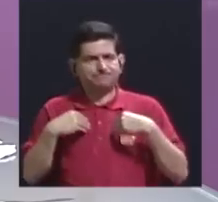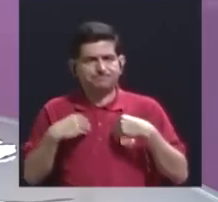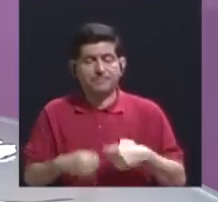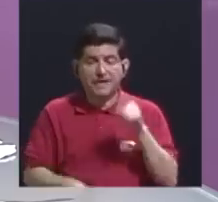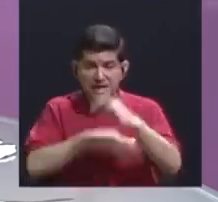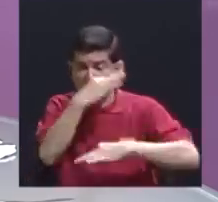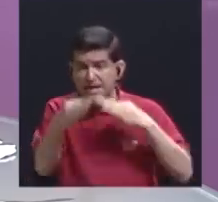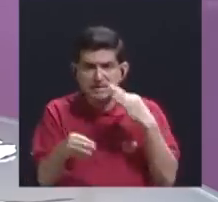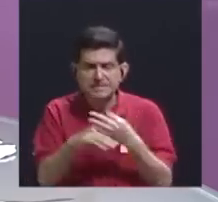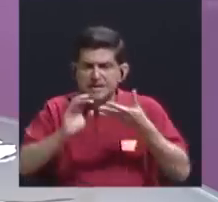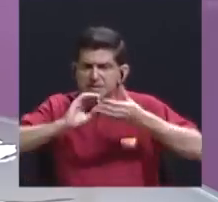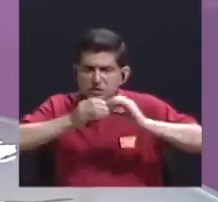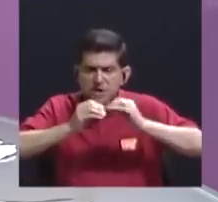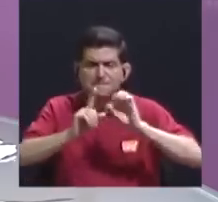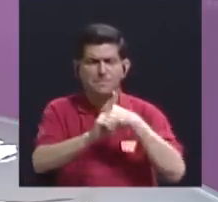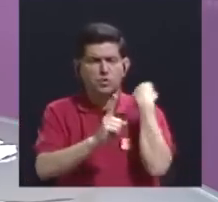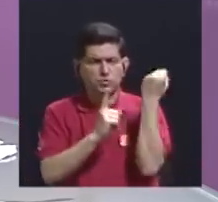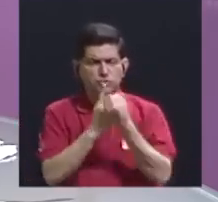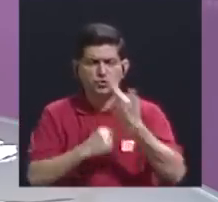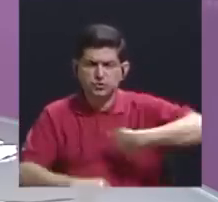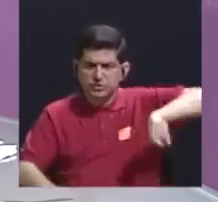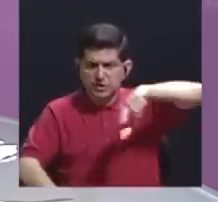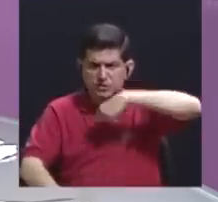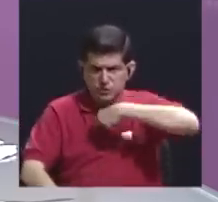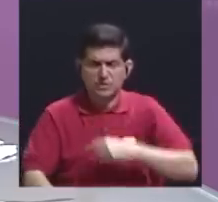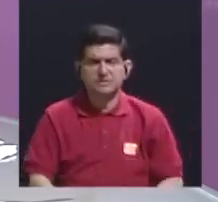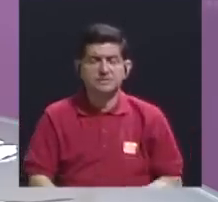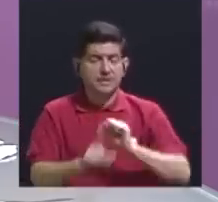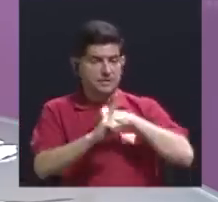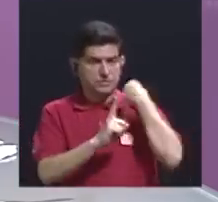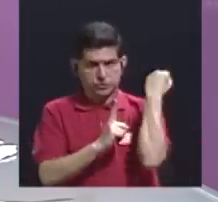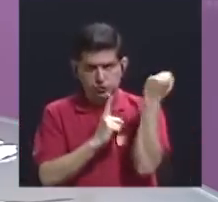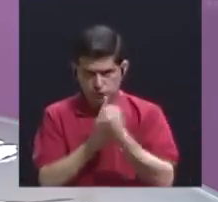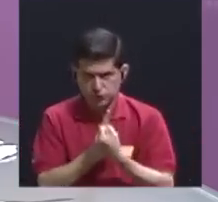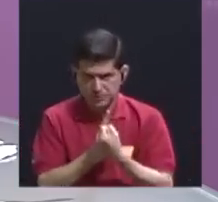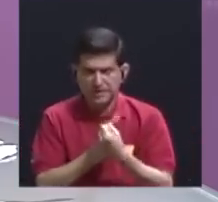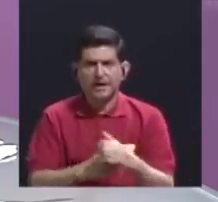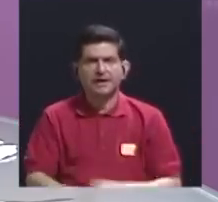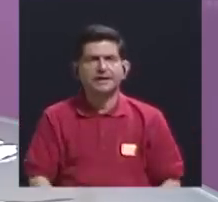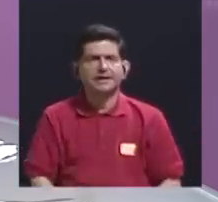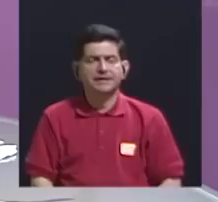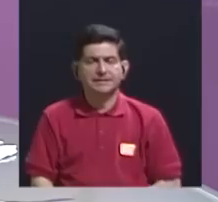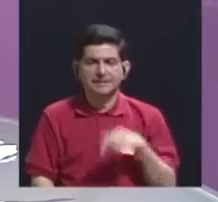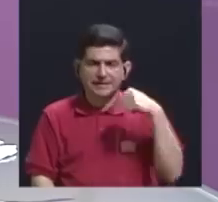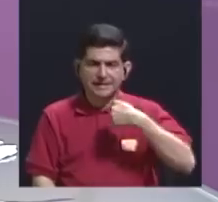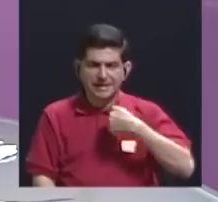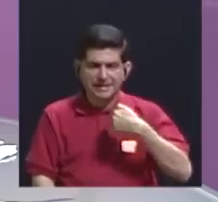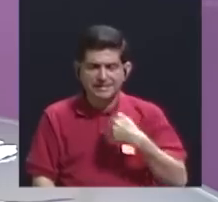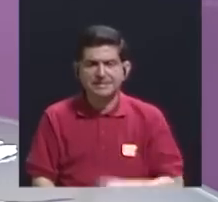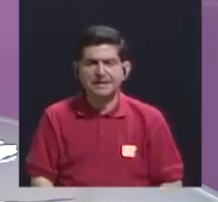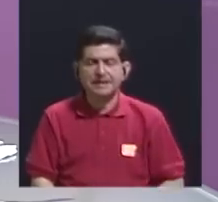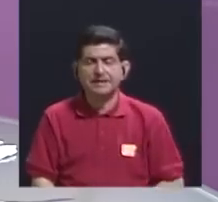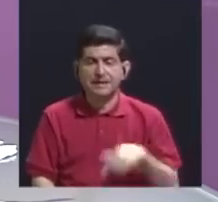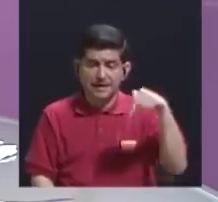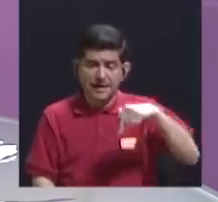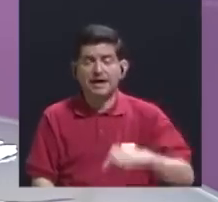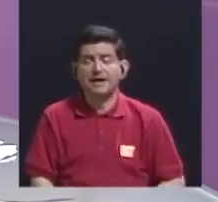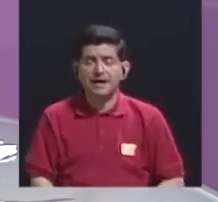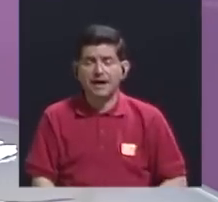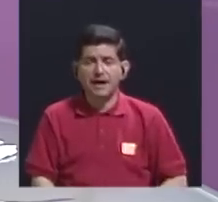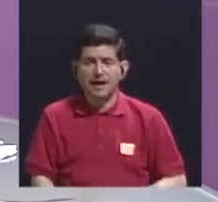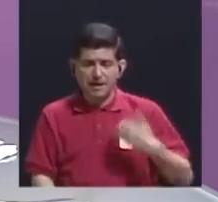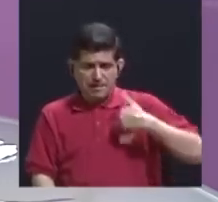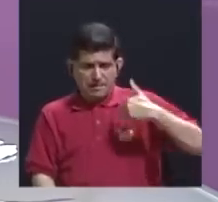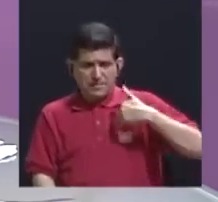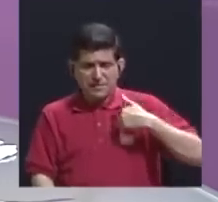este tipo de datos en una sociedad como la nuestra en una sociedad cruzada indefectiblemente por la masculinidad